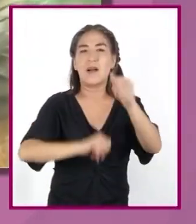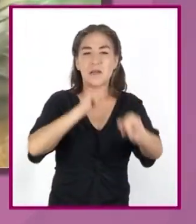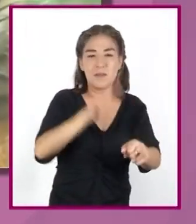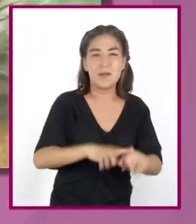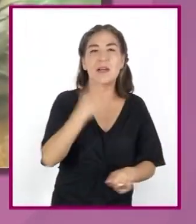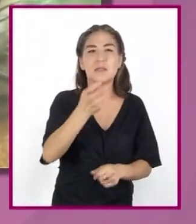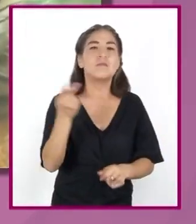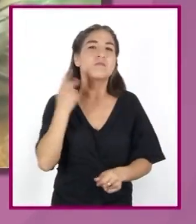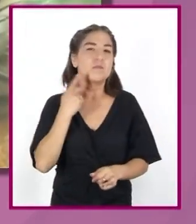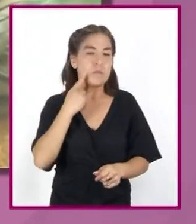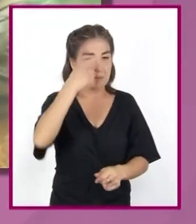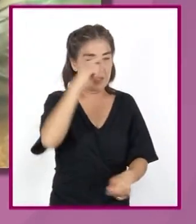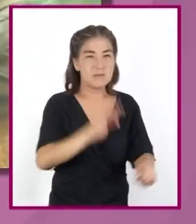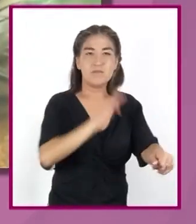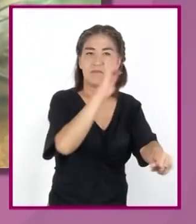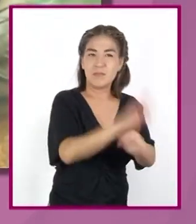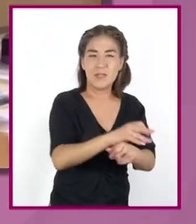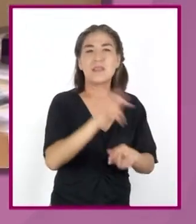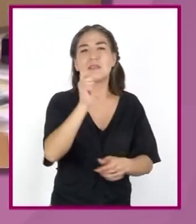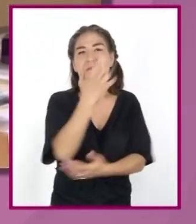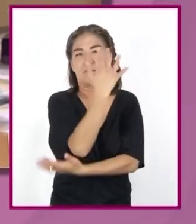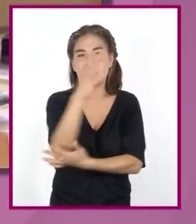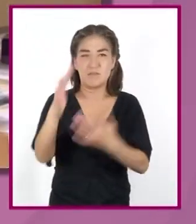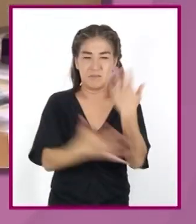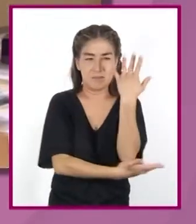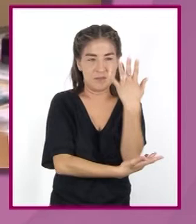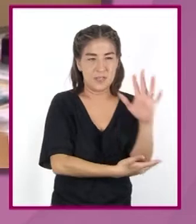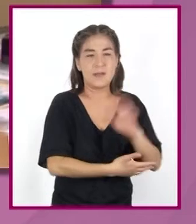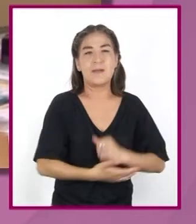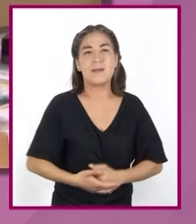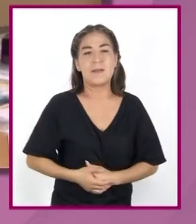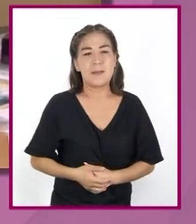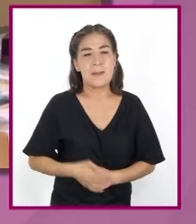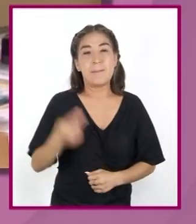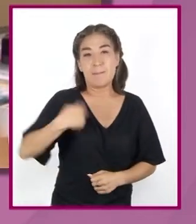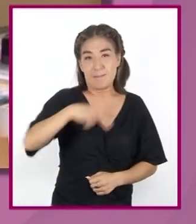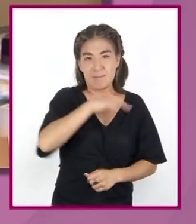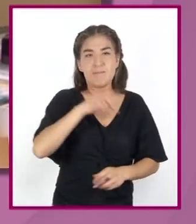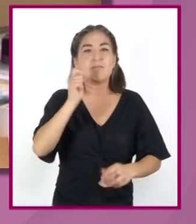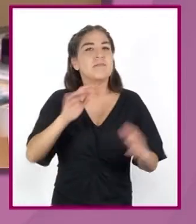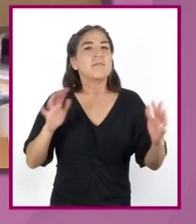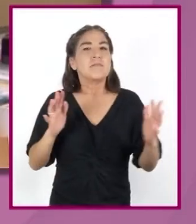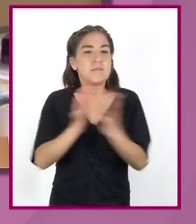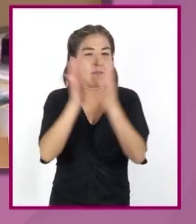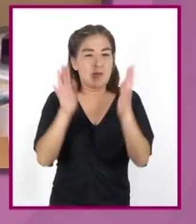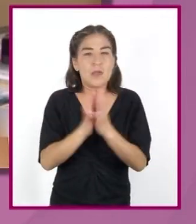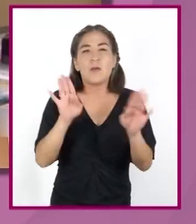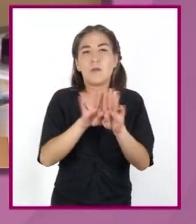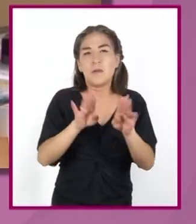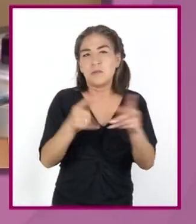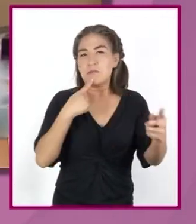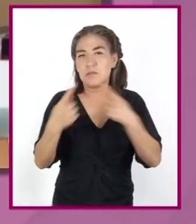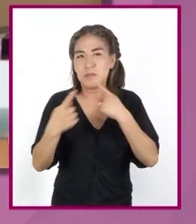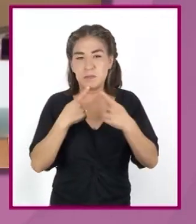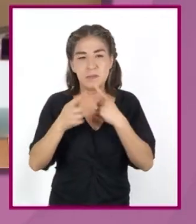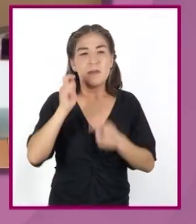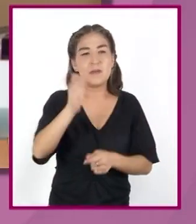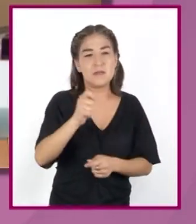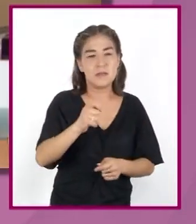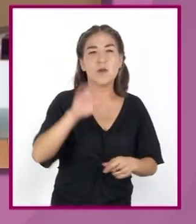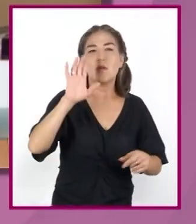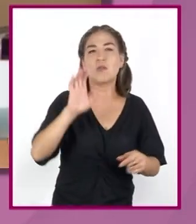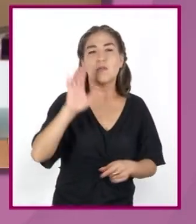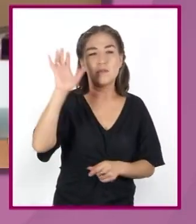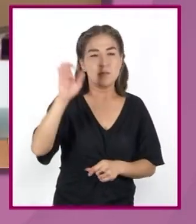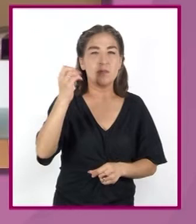en la política internacional ambiental. Participamos directamente en el Convenio de Diversidad Biológica, participamos en la Convención